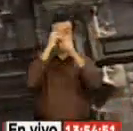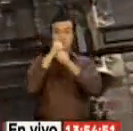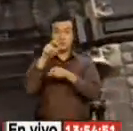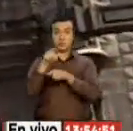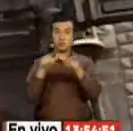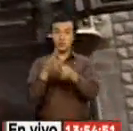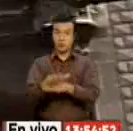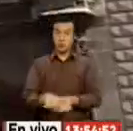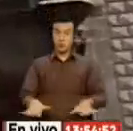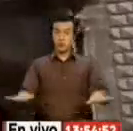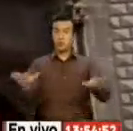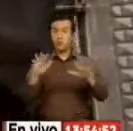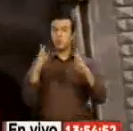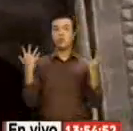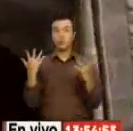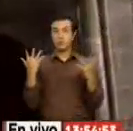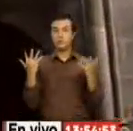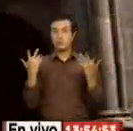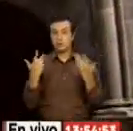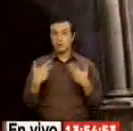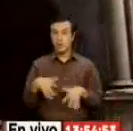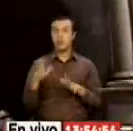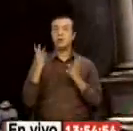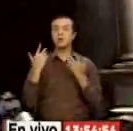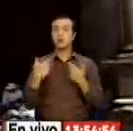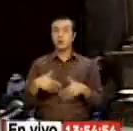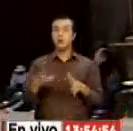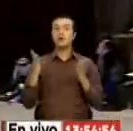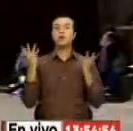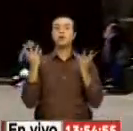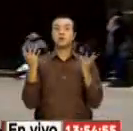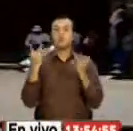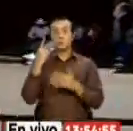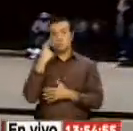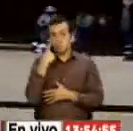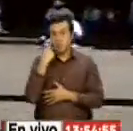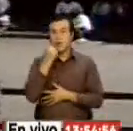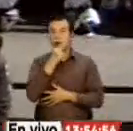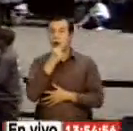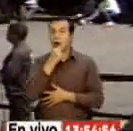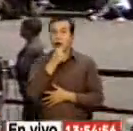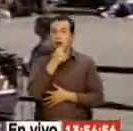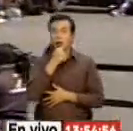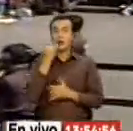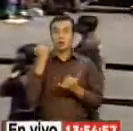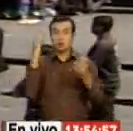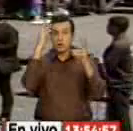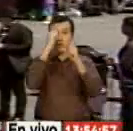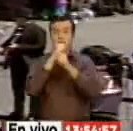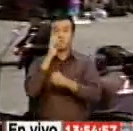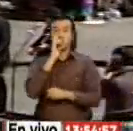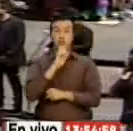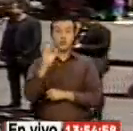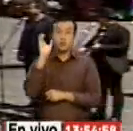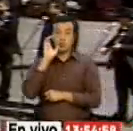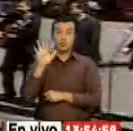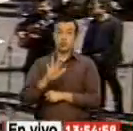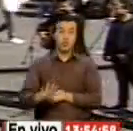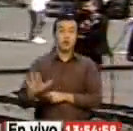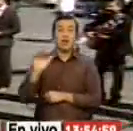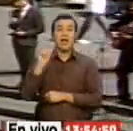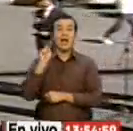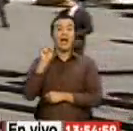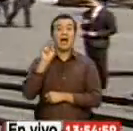donde yo me encuentro, pues de hace pocos minutos se acaba de culminar con la prueba de sonido de lo que será este gran concierto de